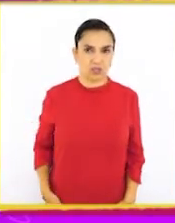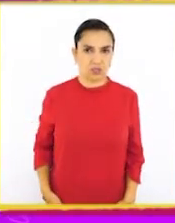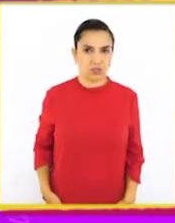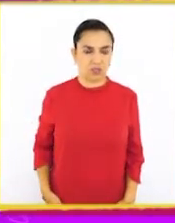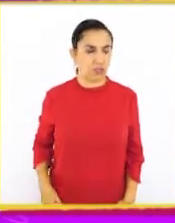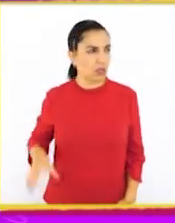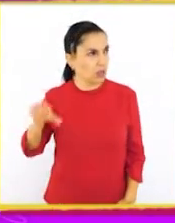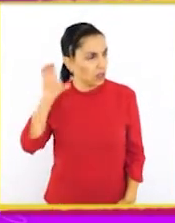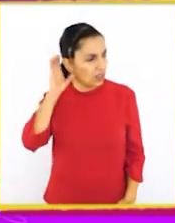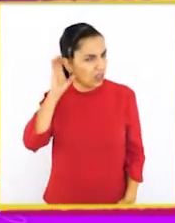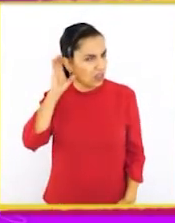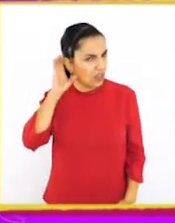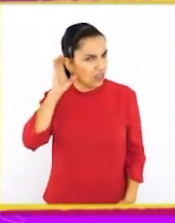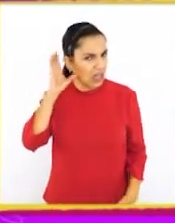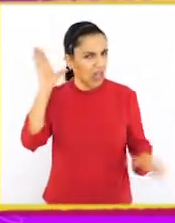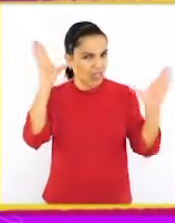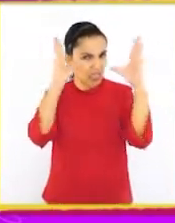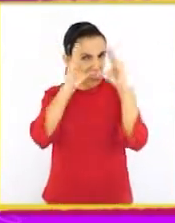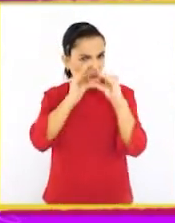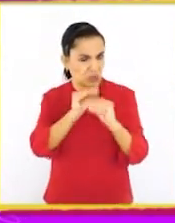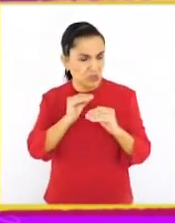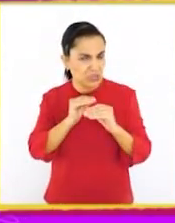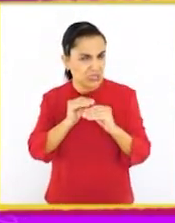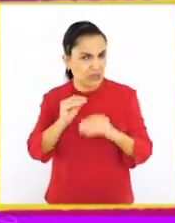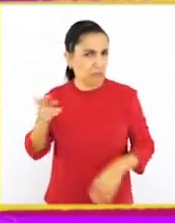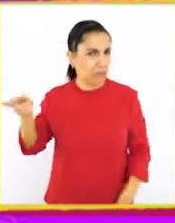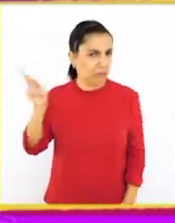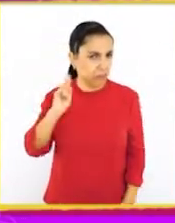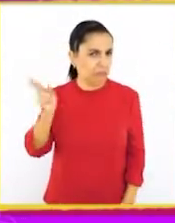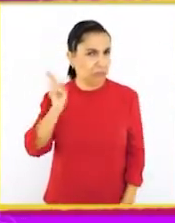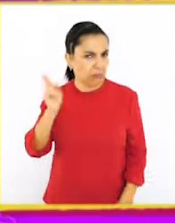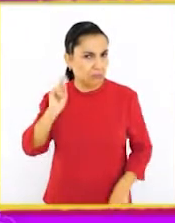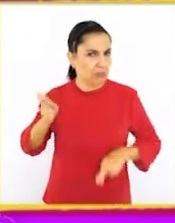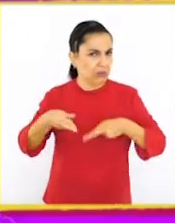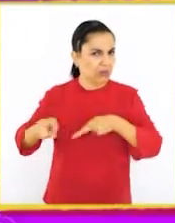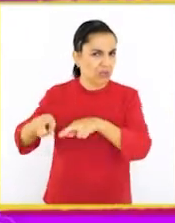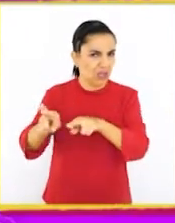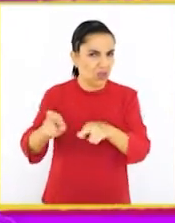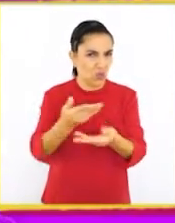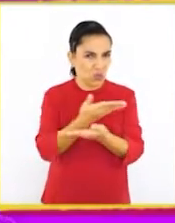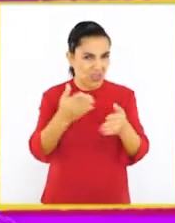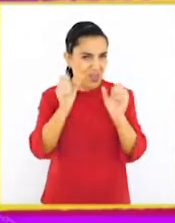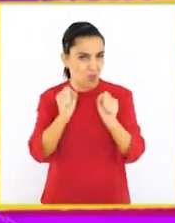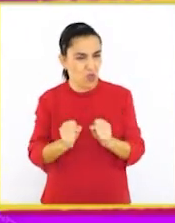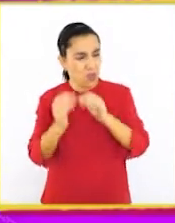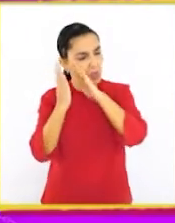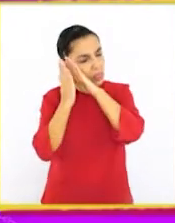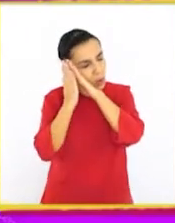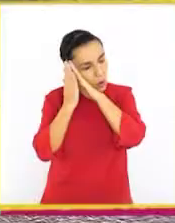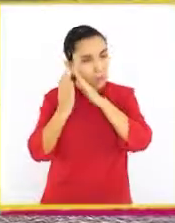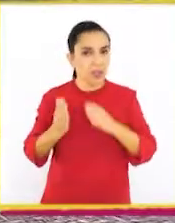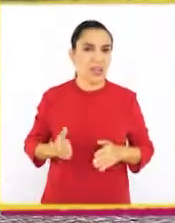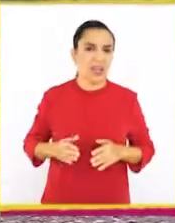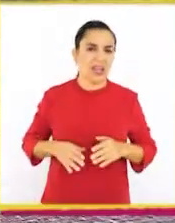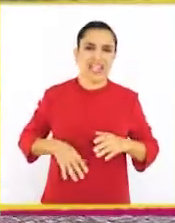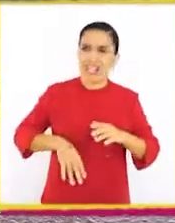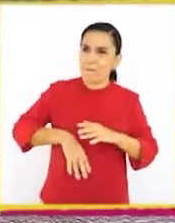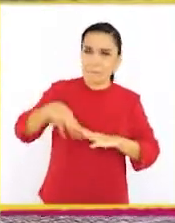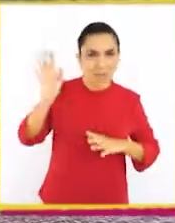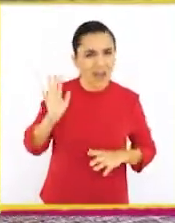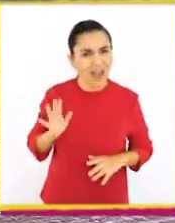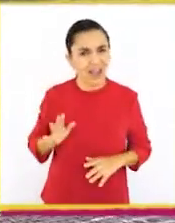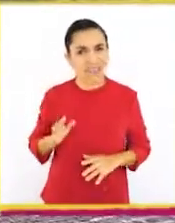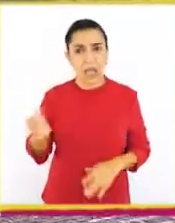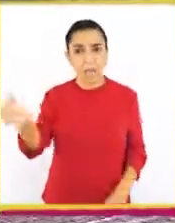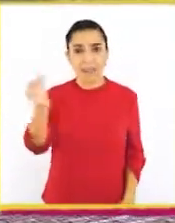Y al lado de mi oreja toda la noche. ¿Ustedes podrían dormir con tanto ruido? Y más